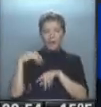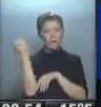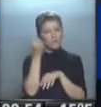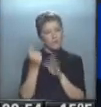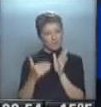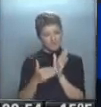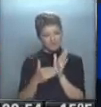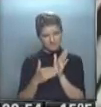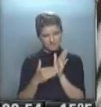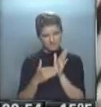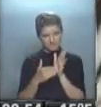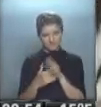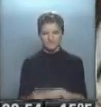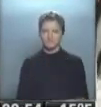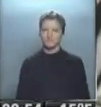importante.